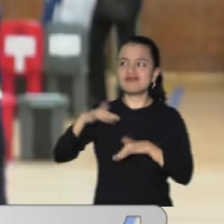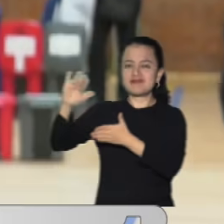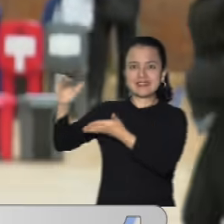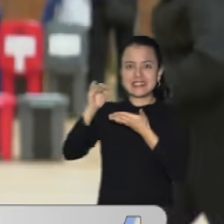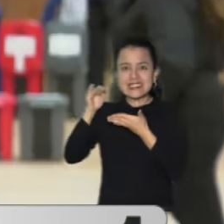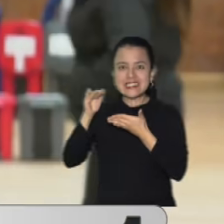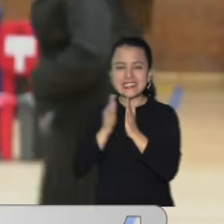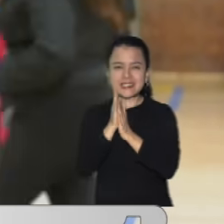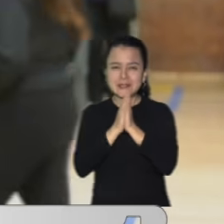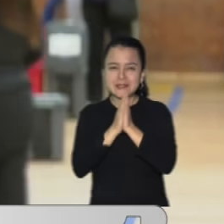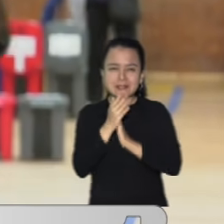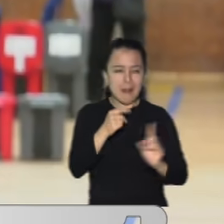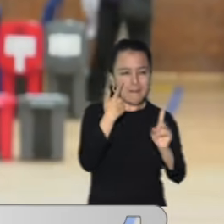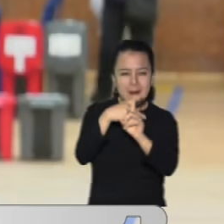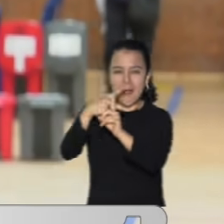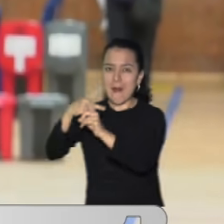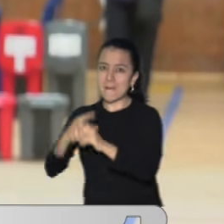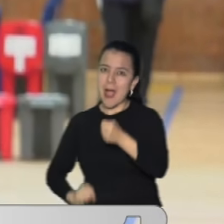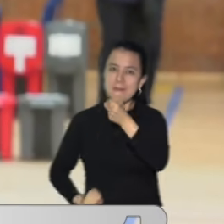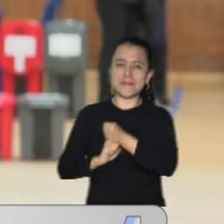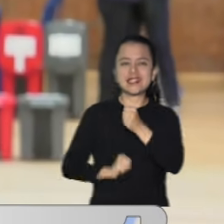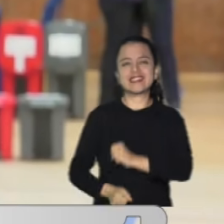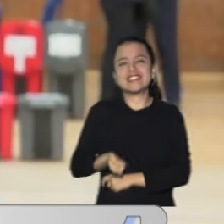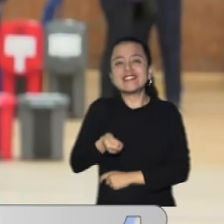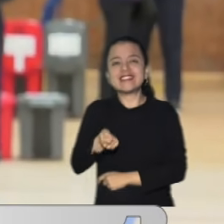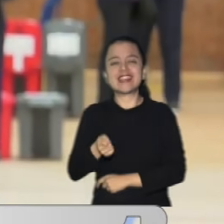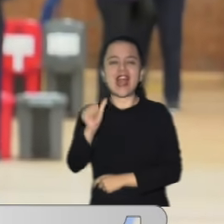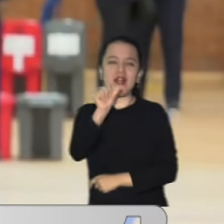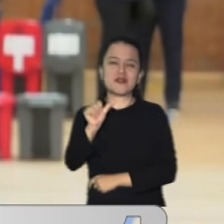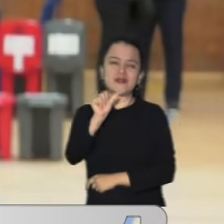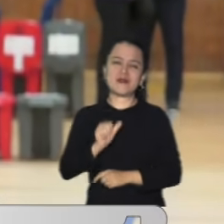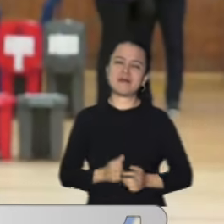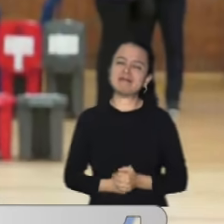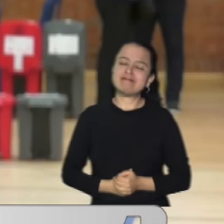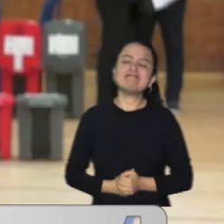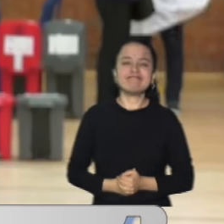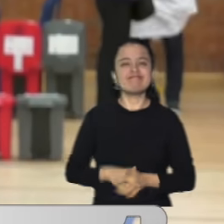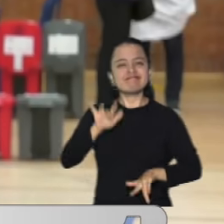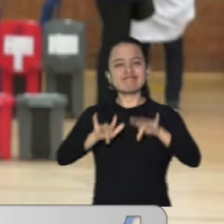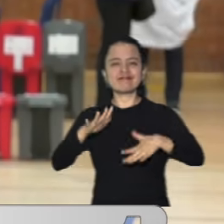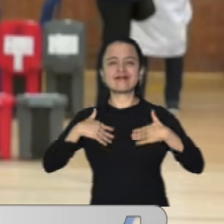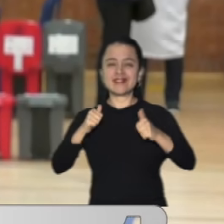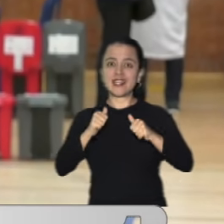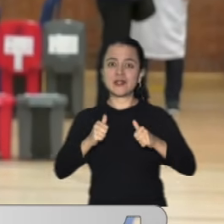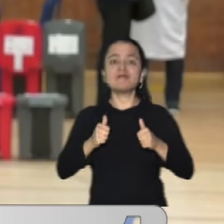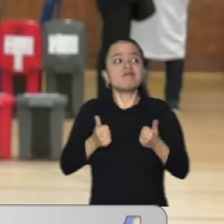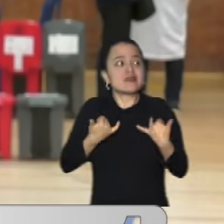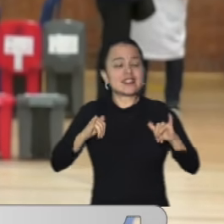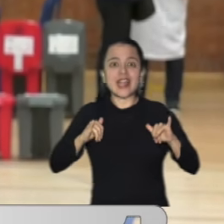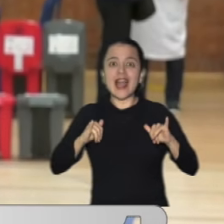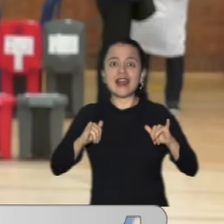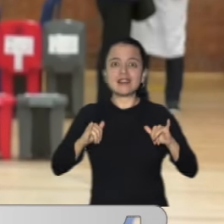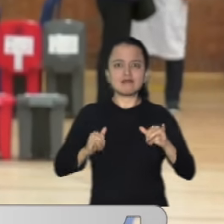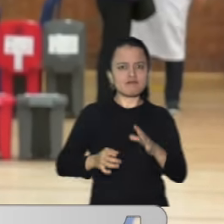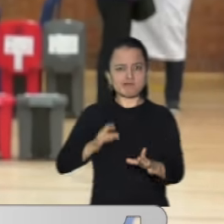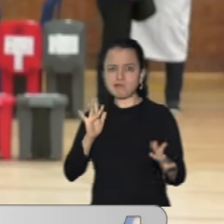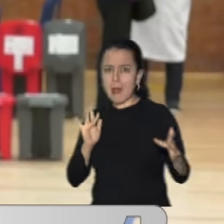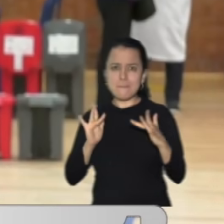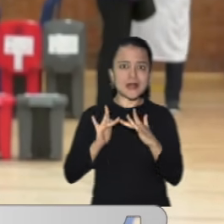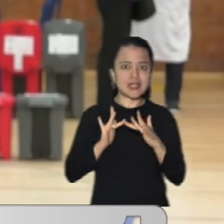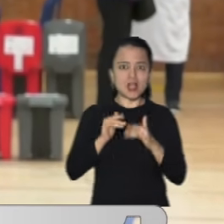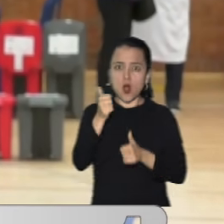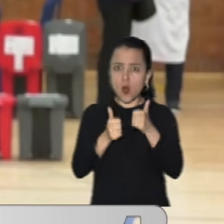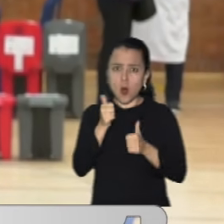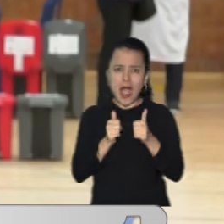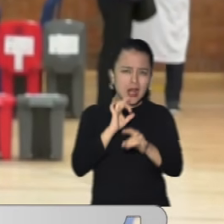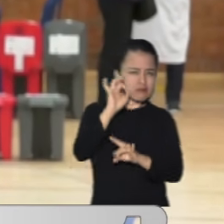abierta que iniciará en el mes de agosto, es decir, en pocos días. A todos desde la Secretaría de Salud les dicen que la vacuna más efectiva es la que esté